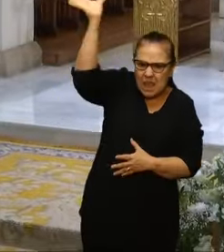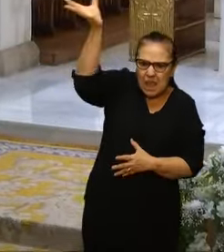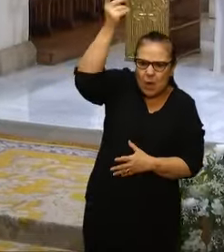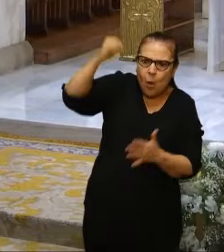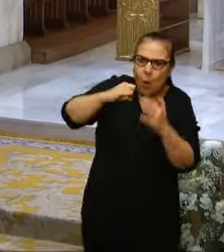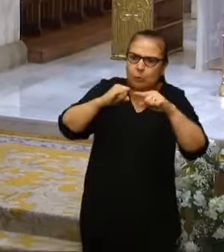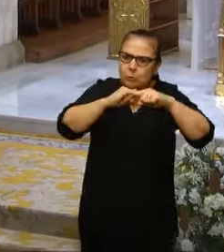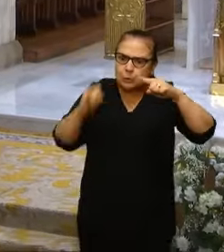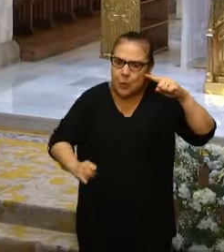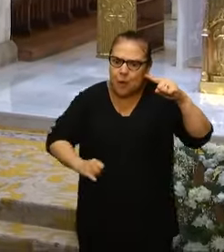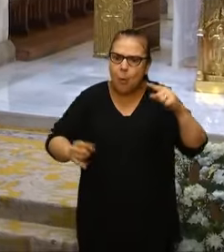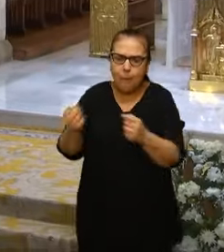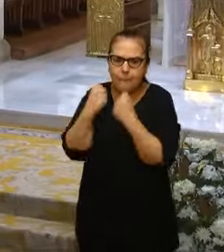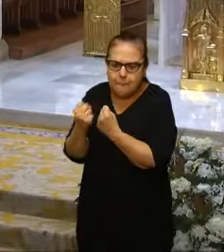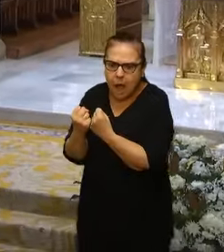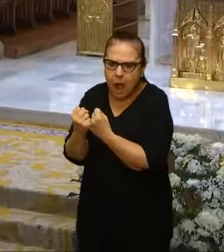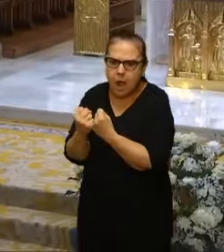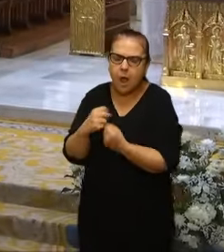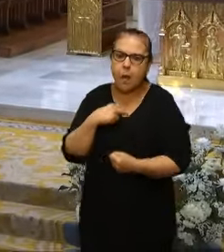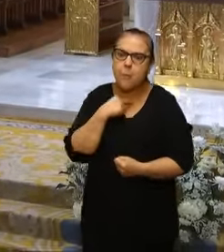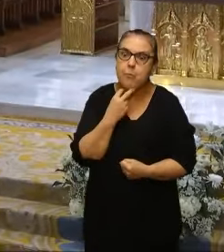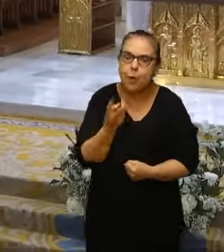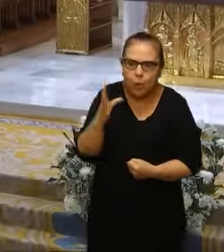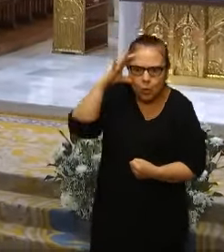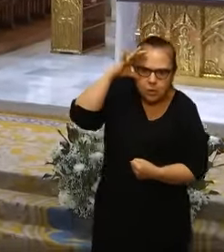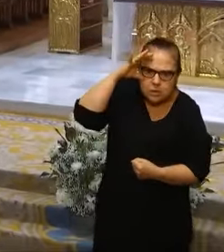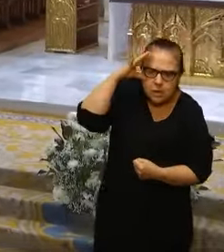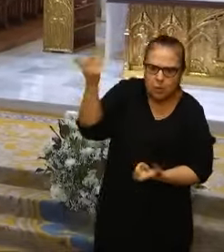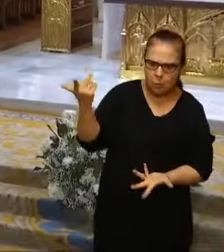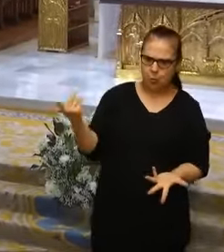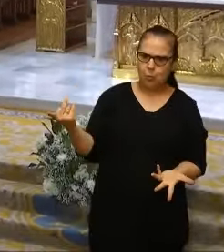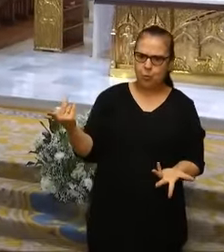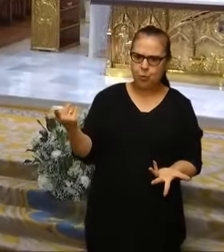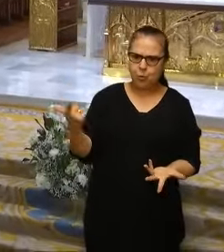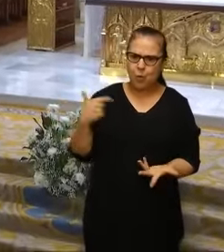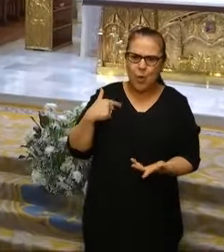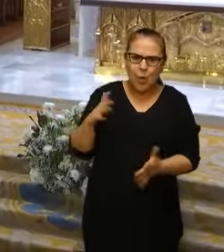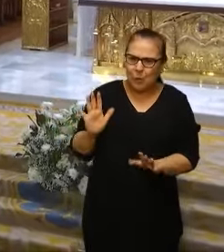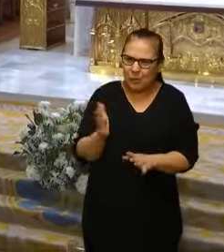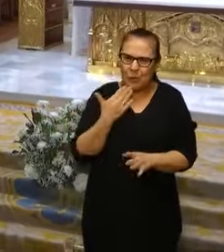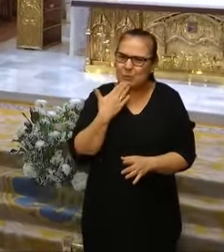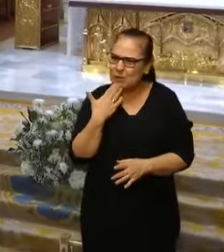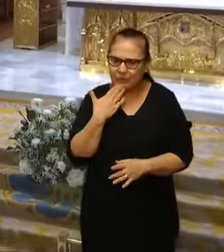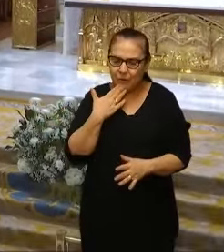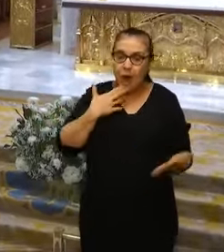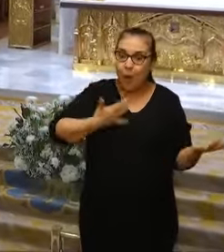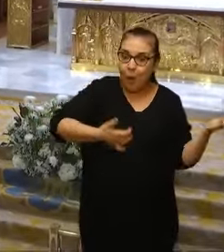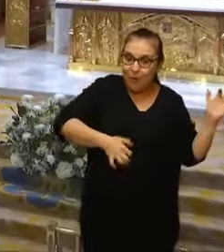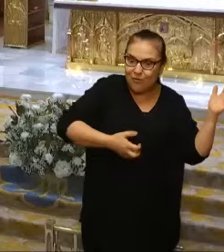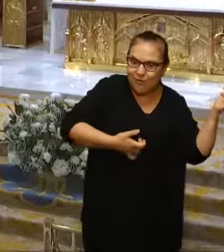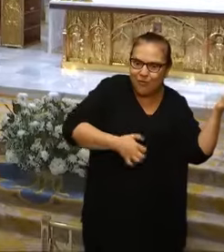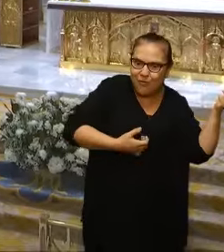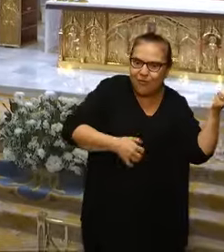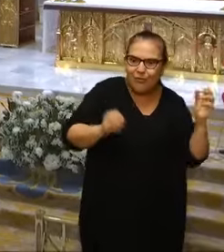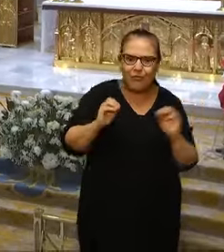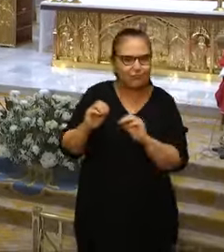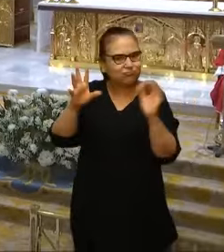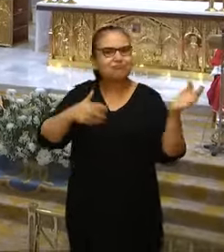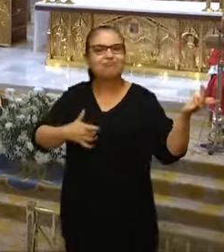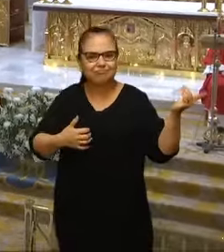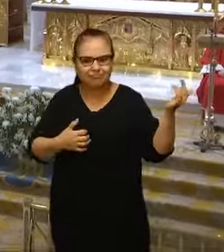trueno poderoso, y la voz que escuché era como de citaristas que tenían sus